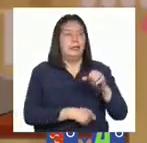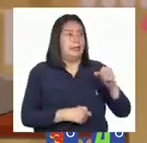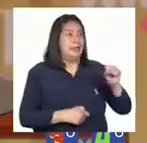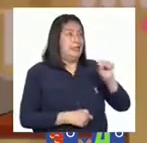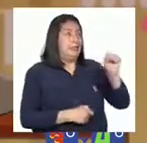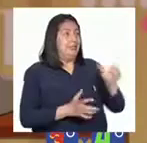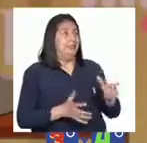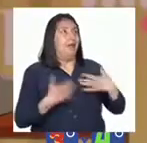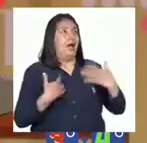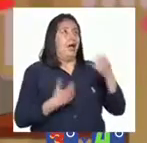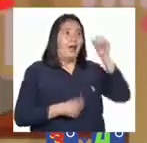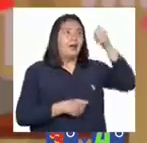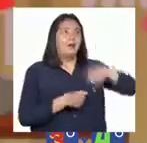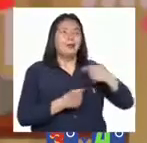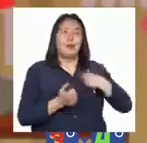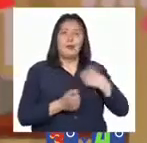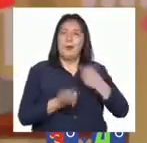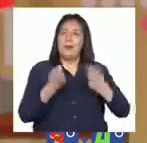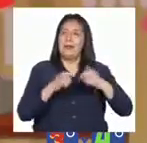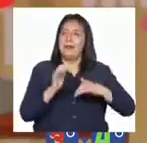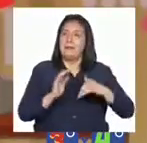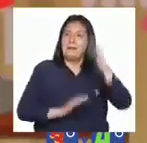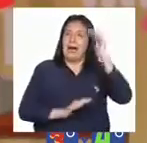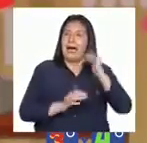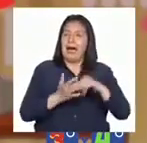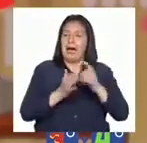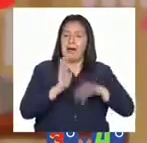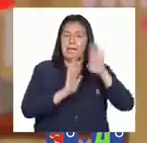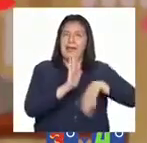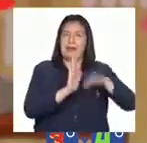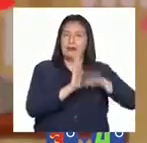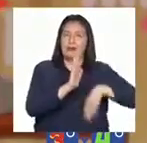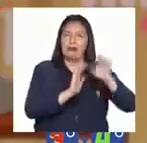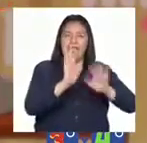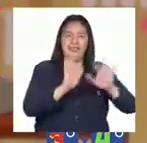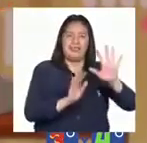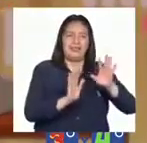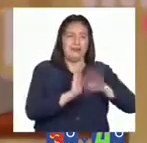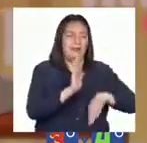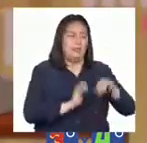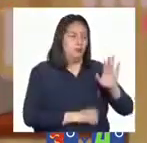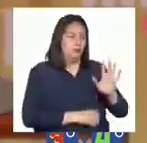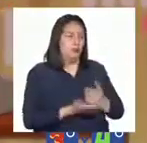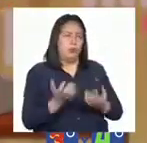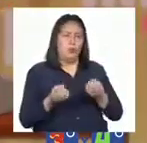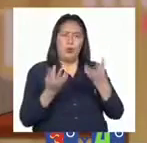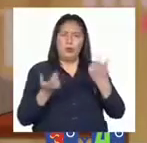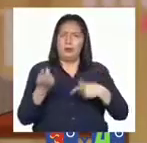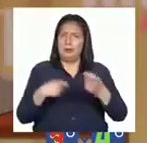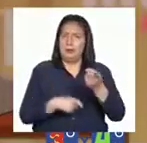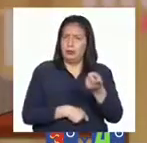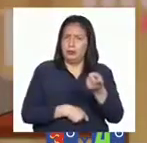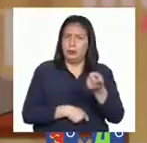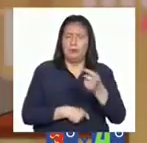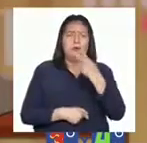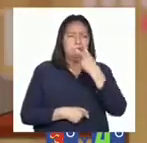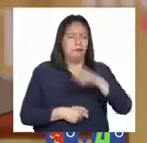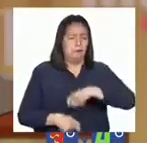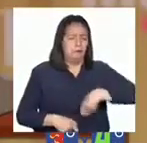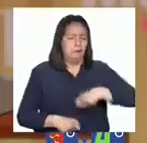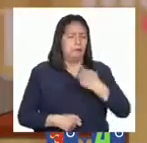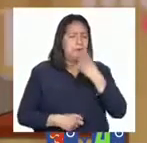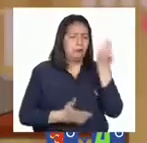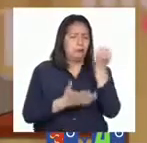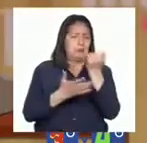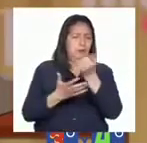alegra mucho y recuerda también que ella vendió 15 fajas menos. Para saber cuántas fajas vendió Sisa, vamos a realizar